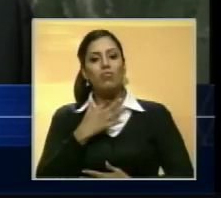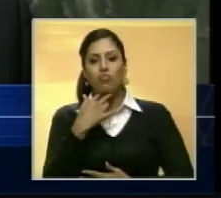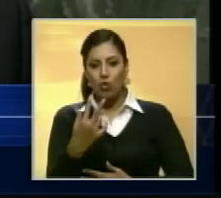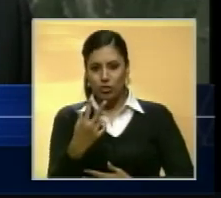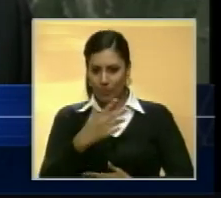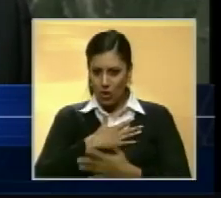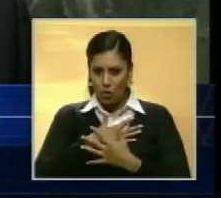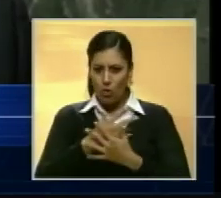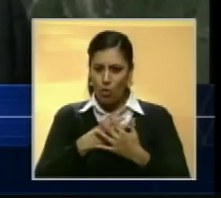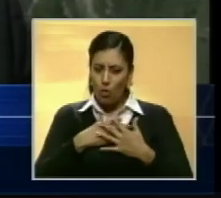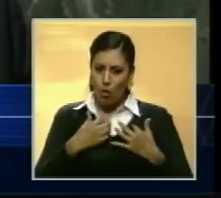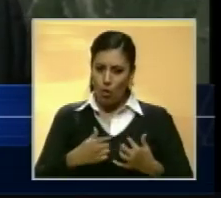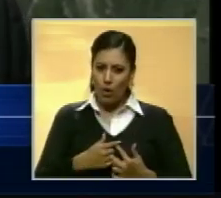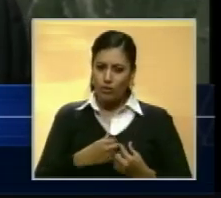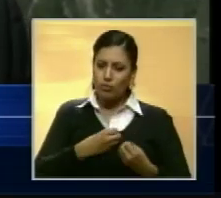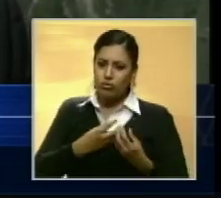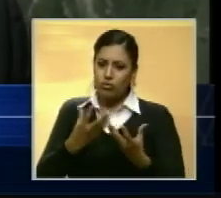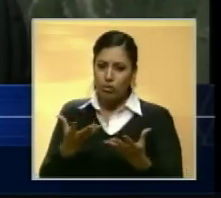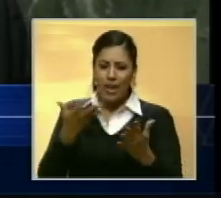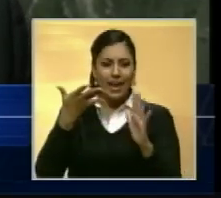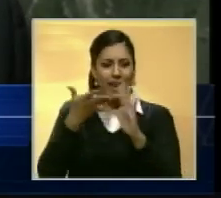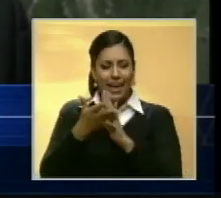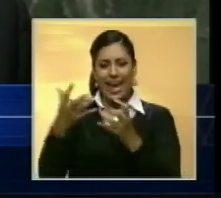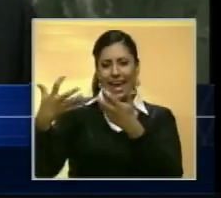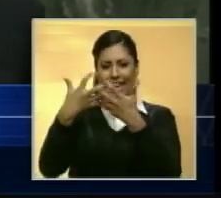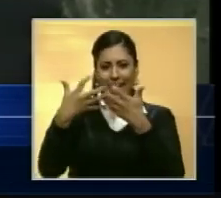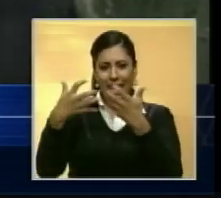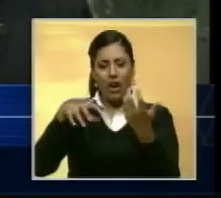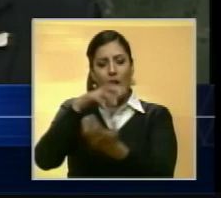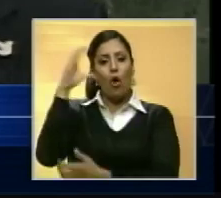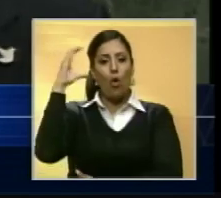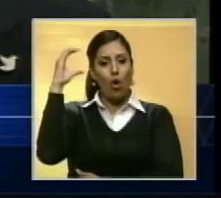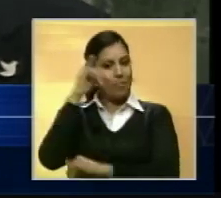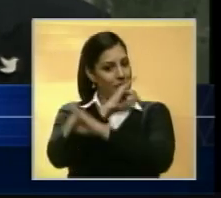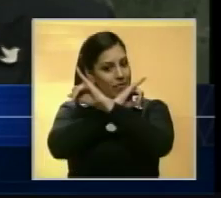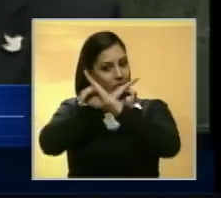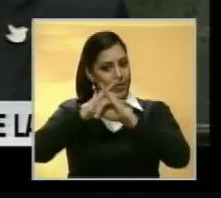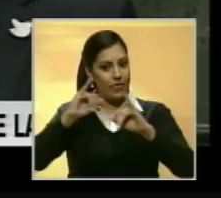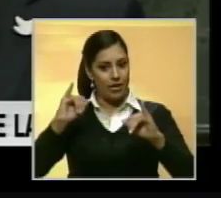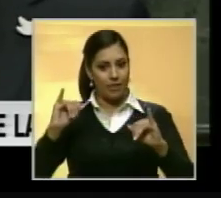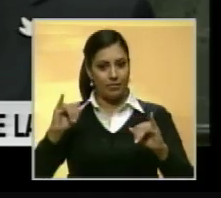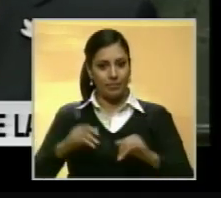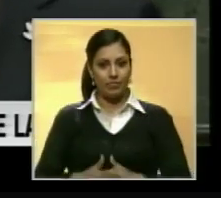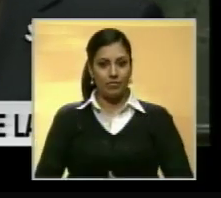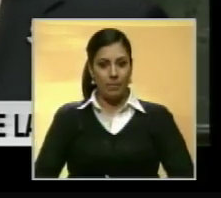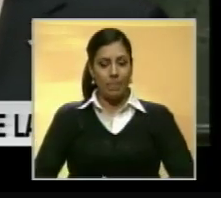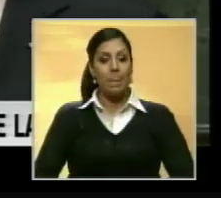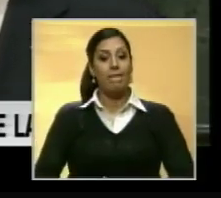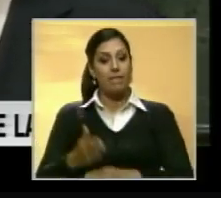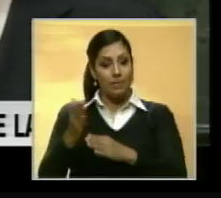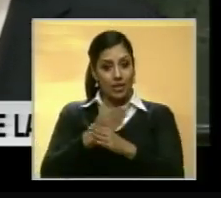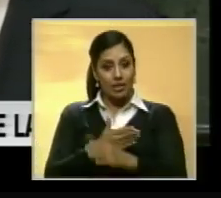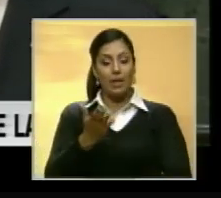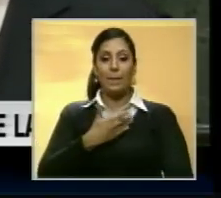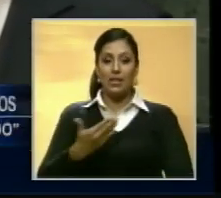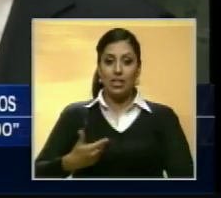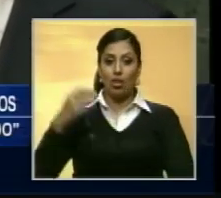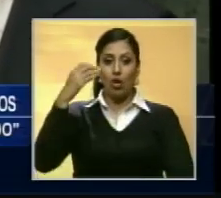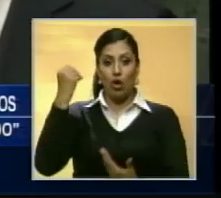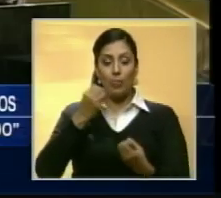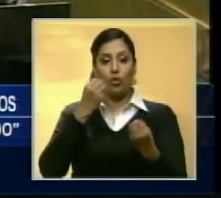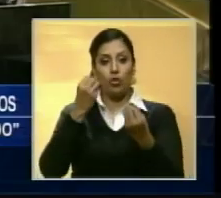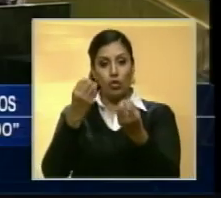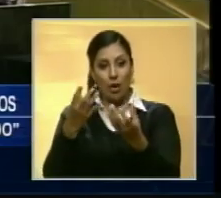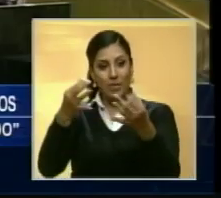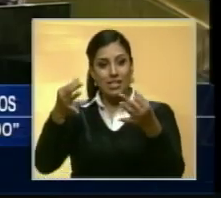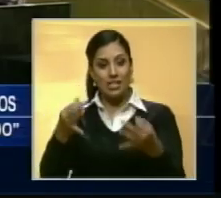de mi corazón que la guerra en Colombia ha terminado. Previamente, el mandatario colombiano entregó al